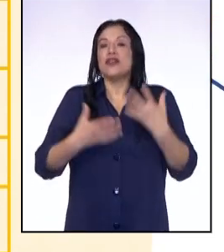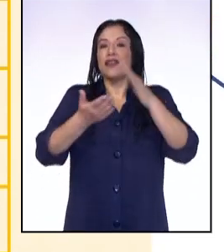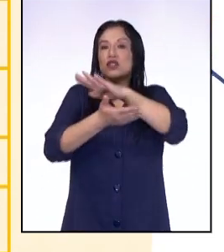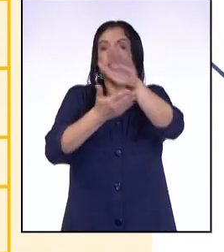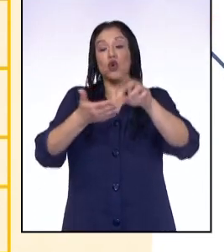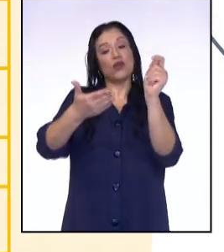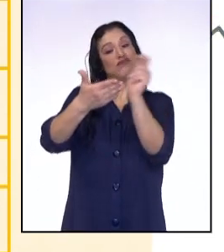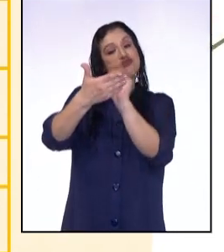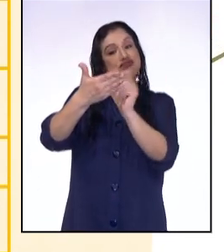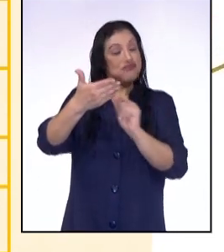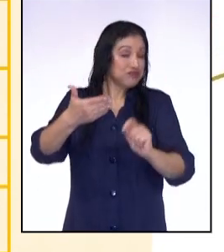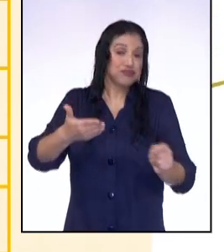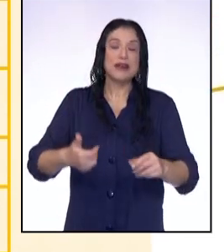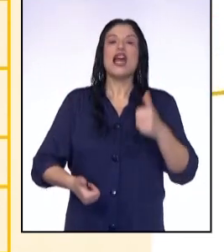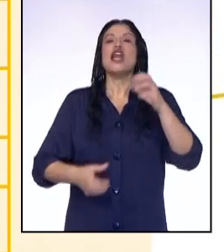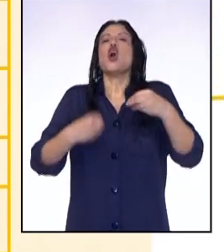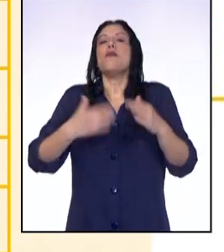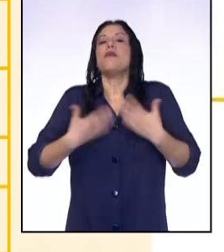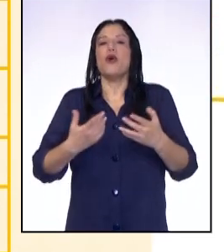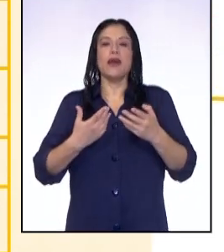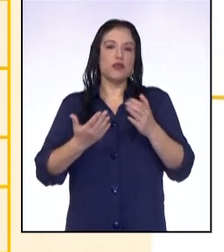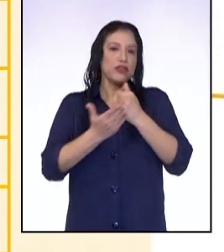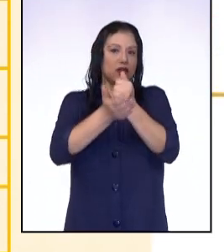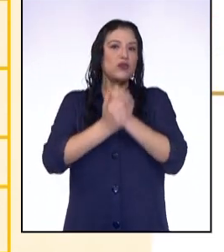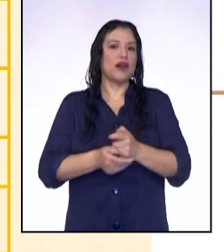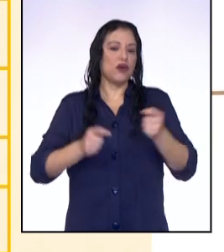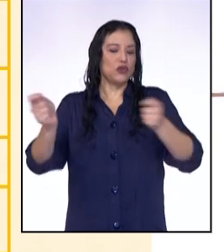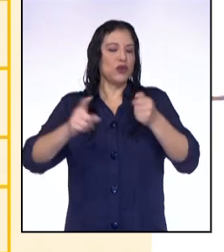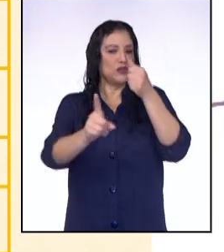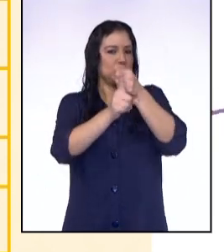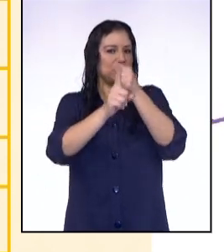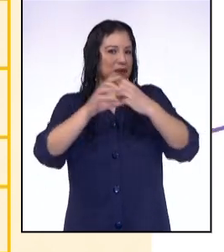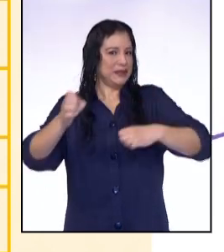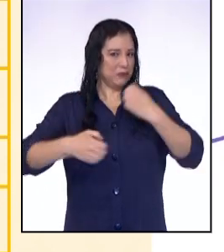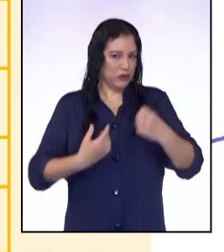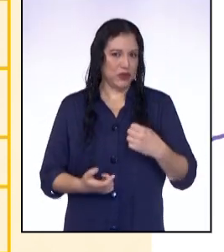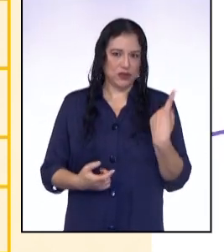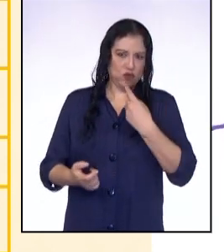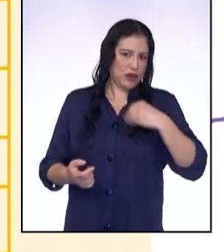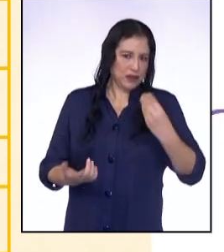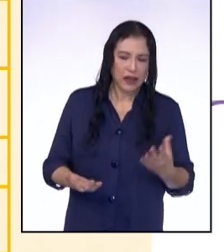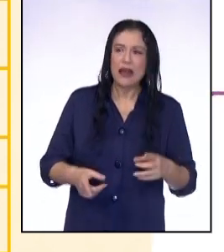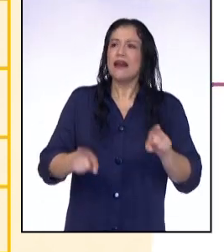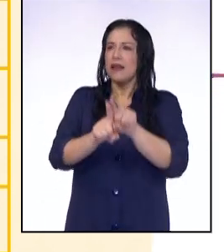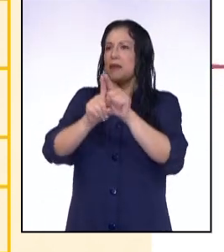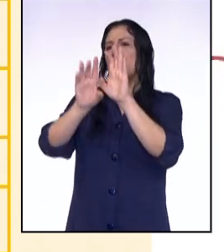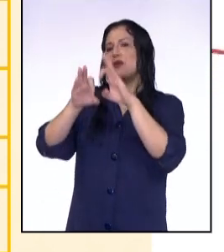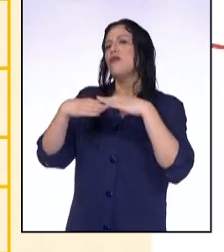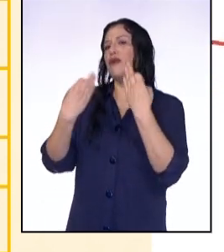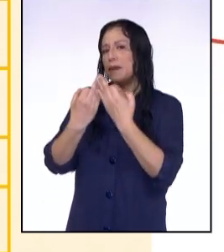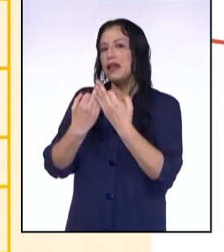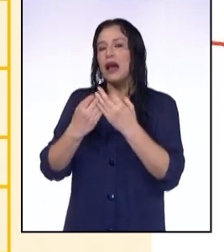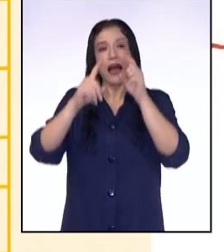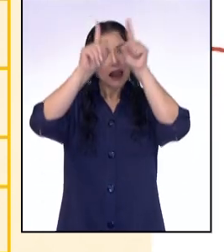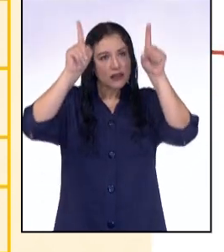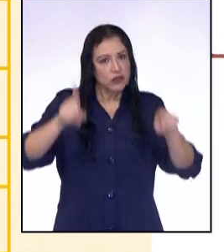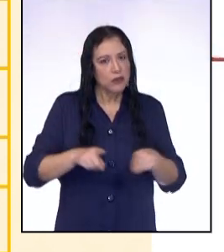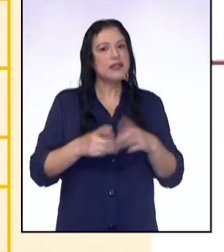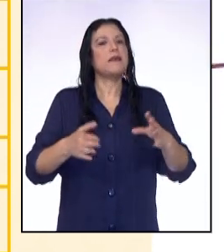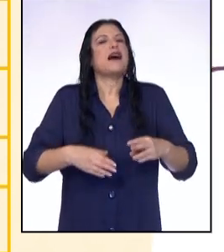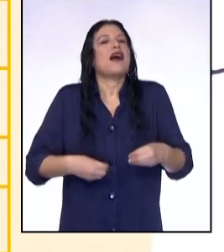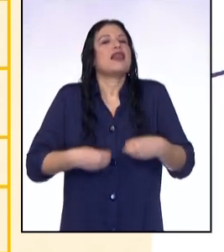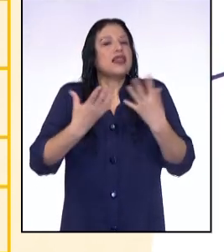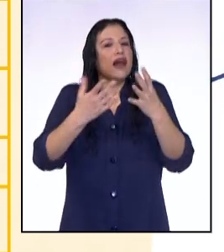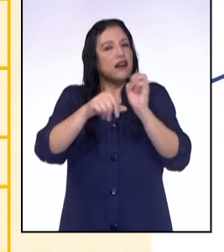tipo de texto y cómo podremos ayudarlos a manejar sus emociones. No solo a ellos, también a sus familias. Las infografías van a